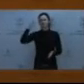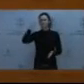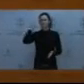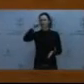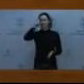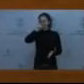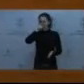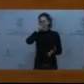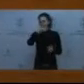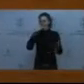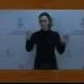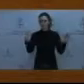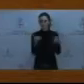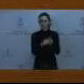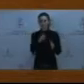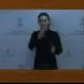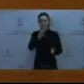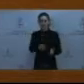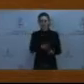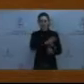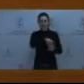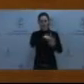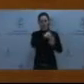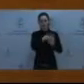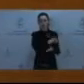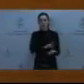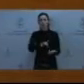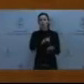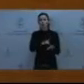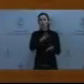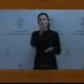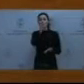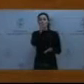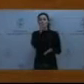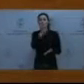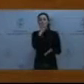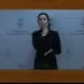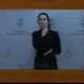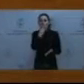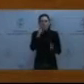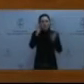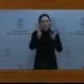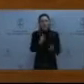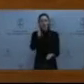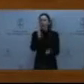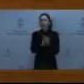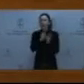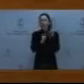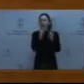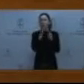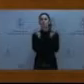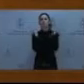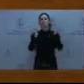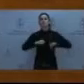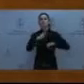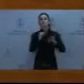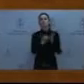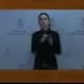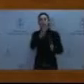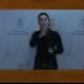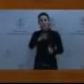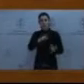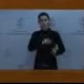año 2013. Se comprometieron a abonar esa paga con un acuerdo con los sindicatos en el año 2014. Hoy,